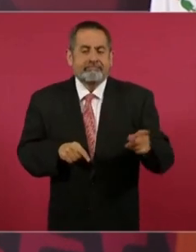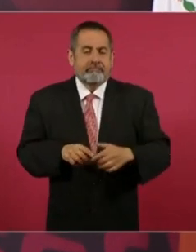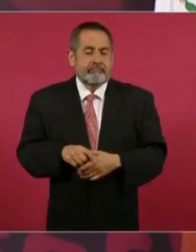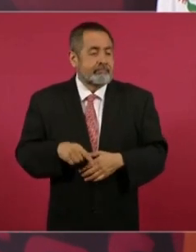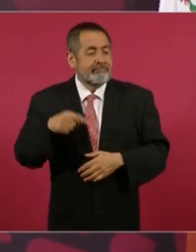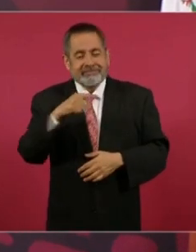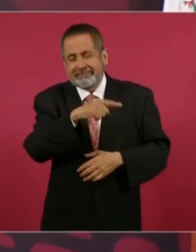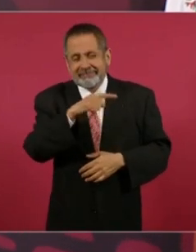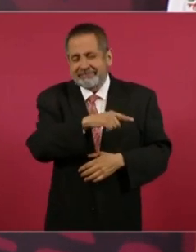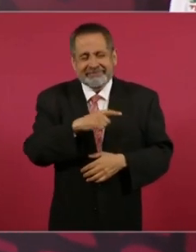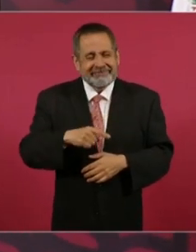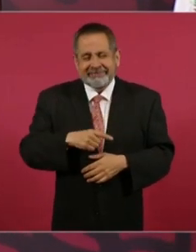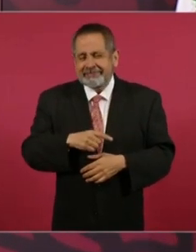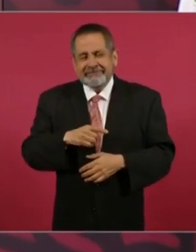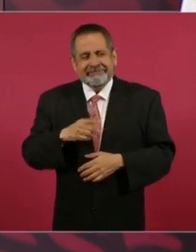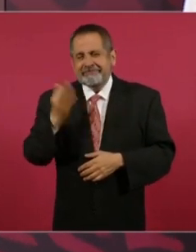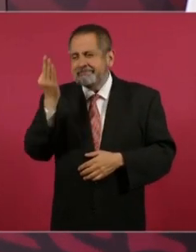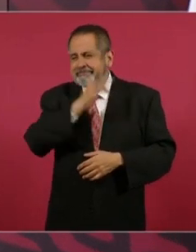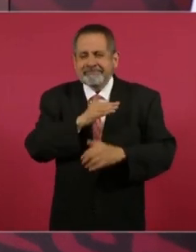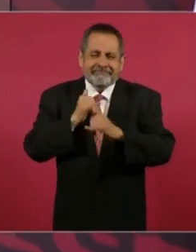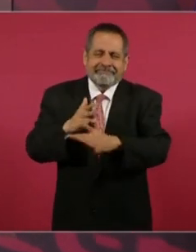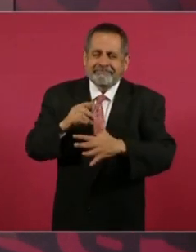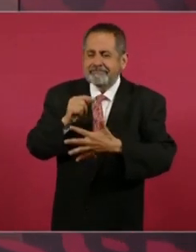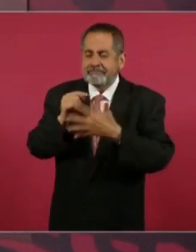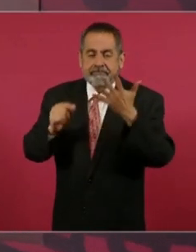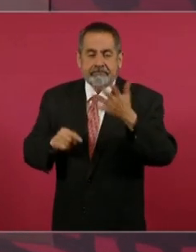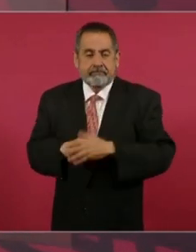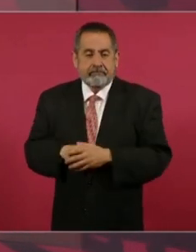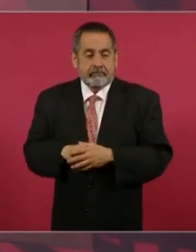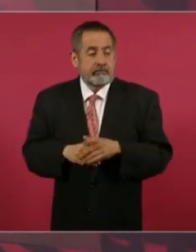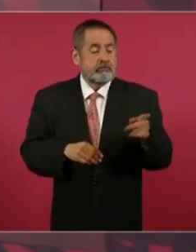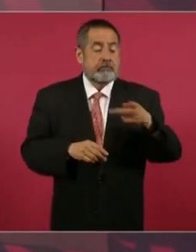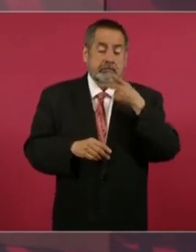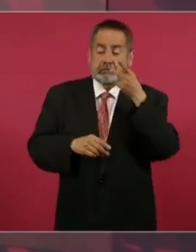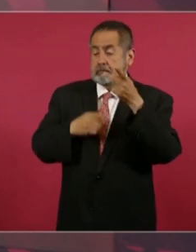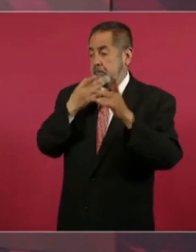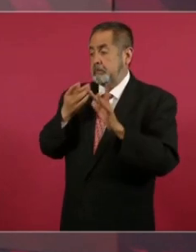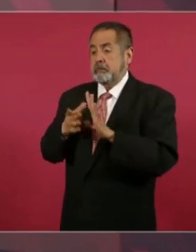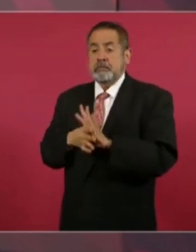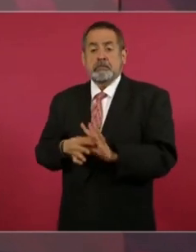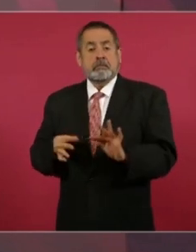Todo era una farsa, pero se respetaba la forma.